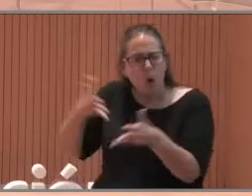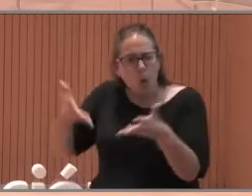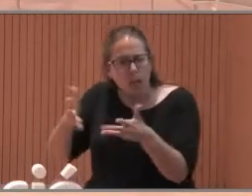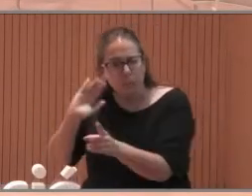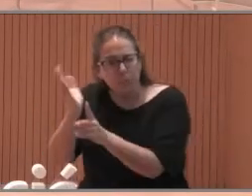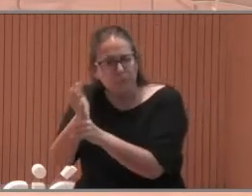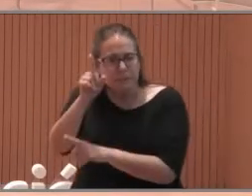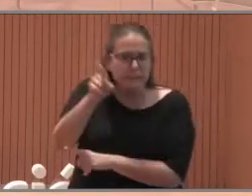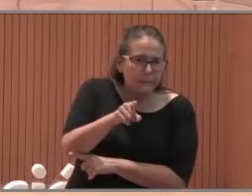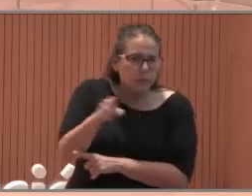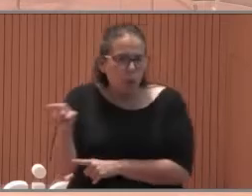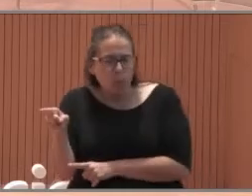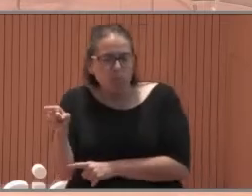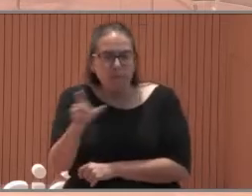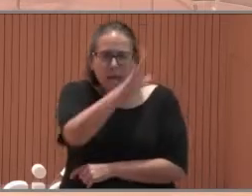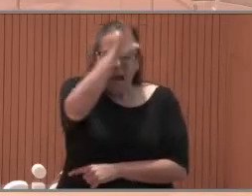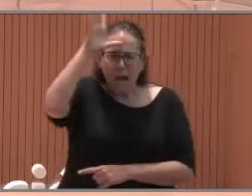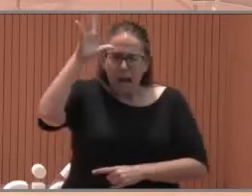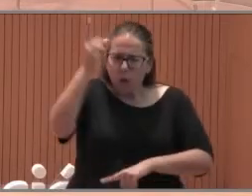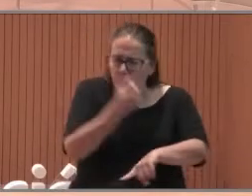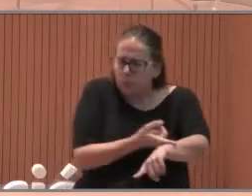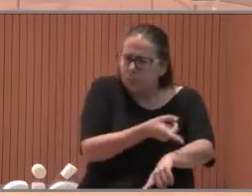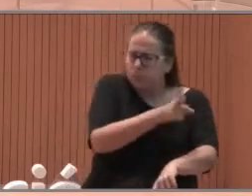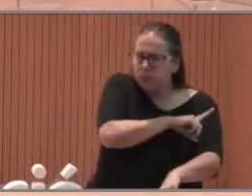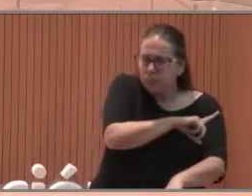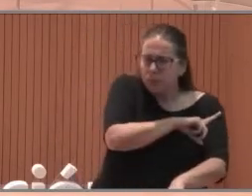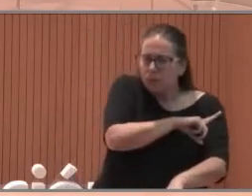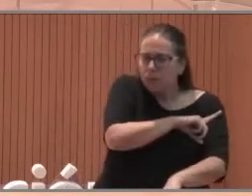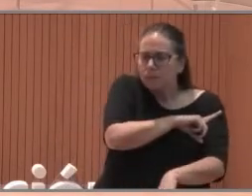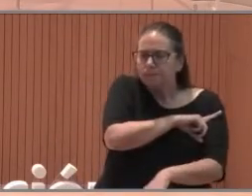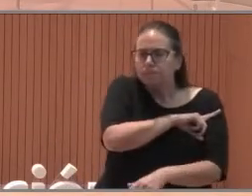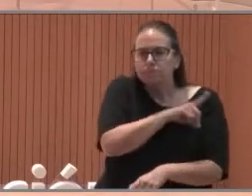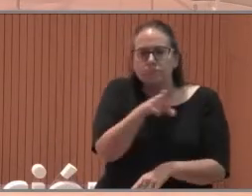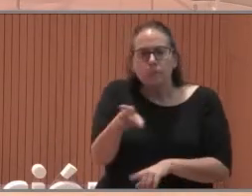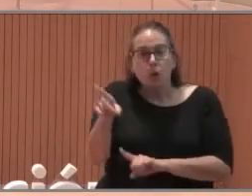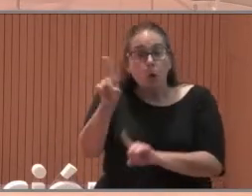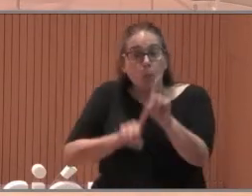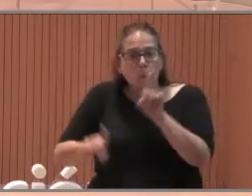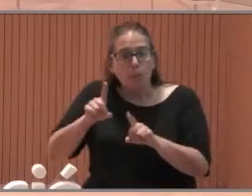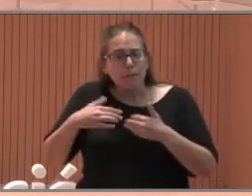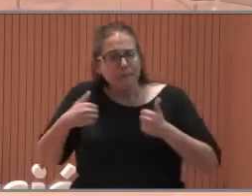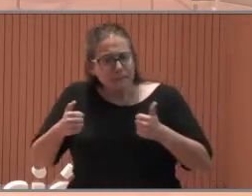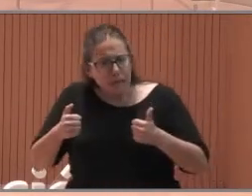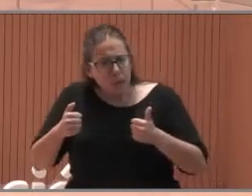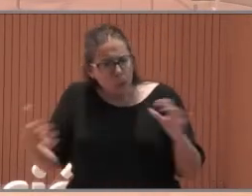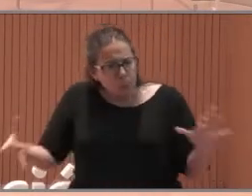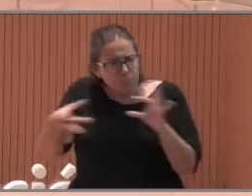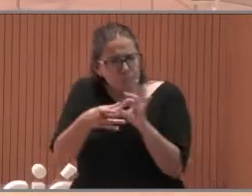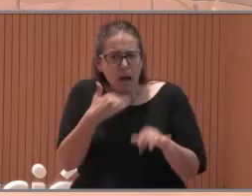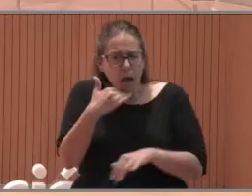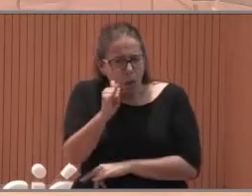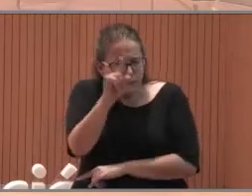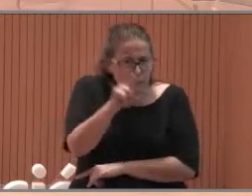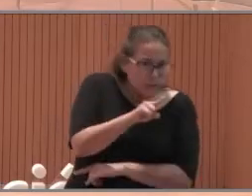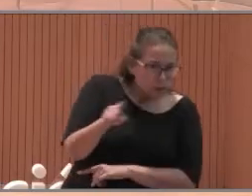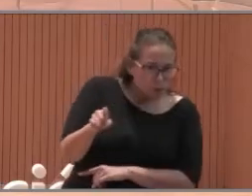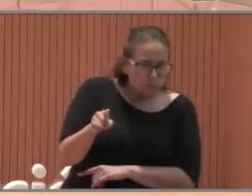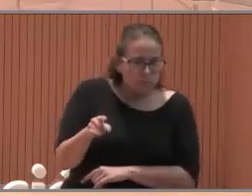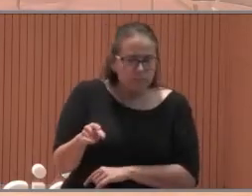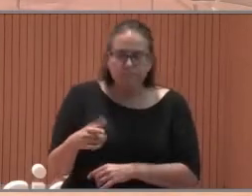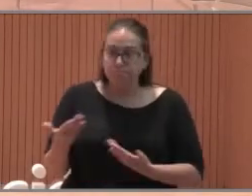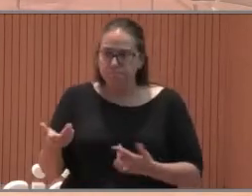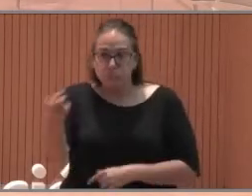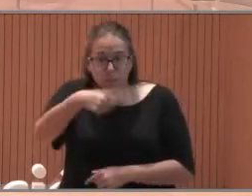si tiene el calor extremo relación con los problemas de salud. También sabían que el